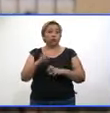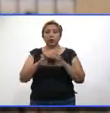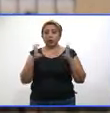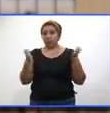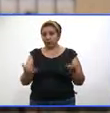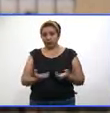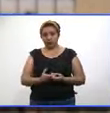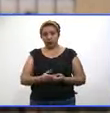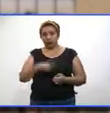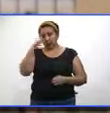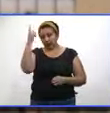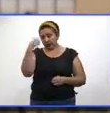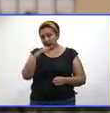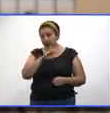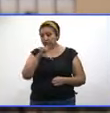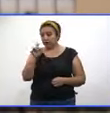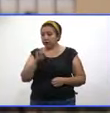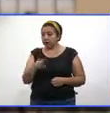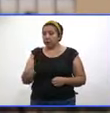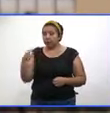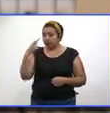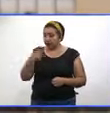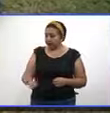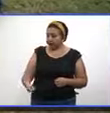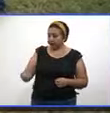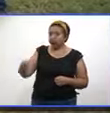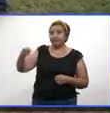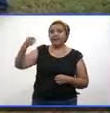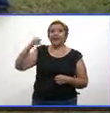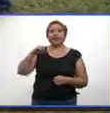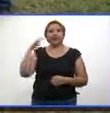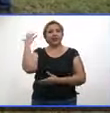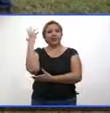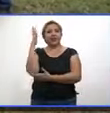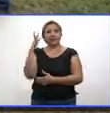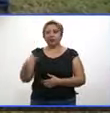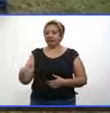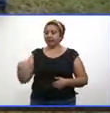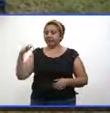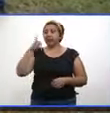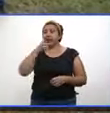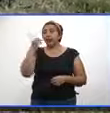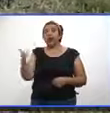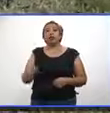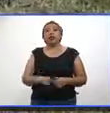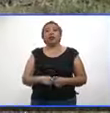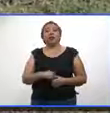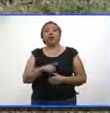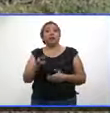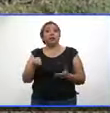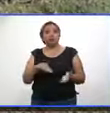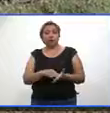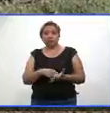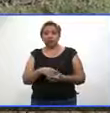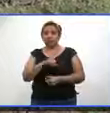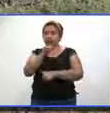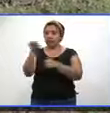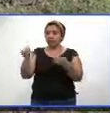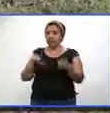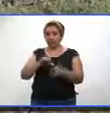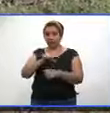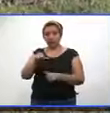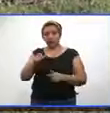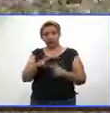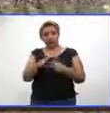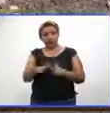para ellos recibir, sembrar y ver crecer sus árboles. Continuarán las labores de plantación de árboles en la ciudad y sus comisarías